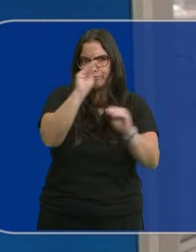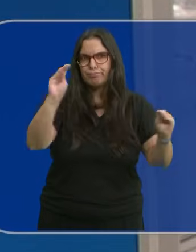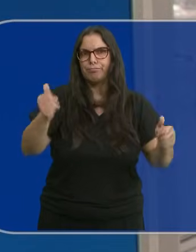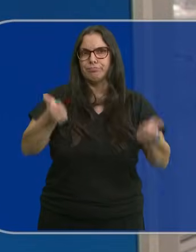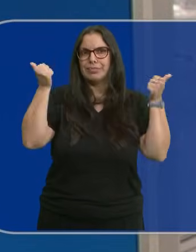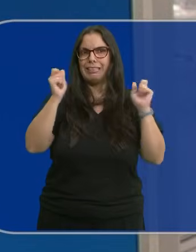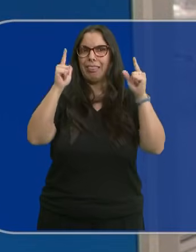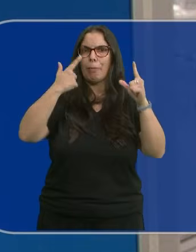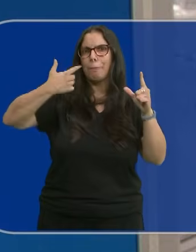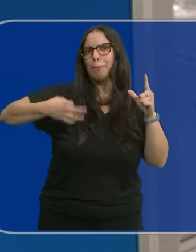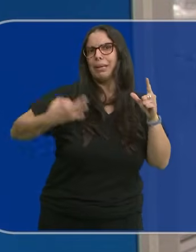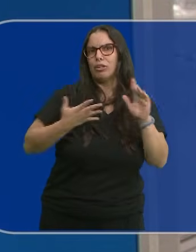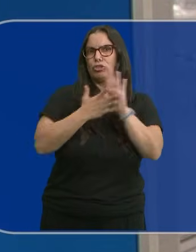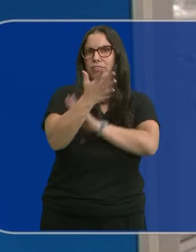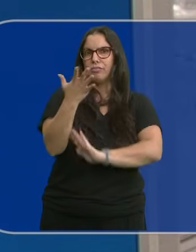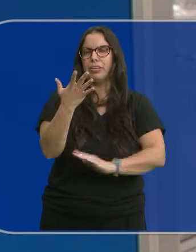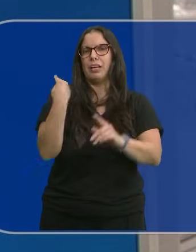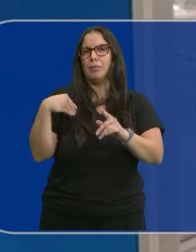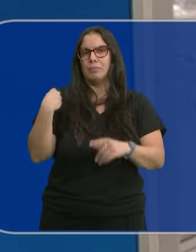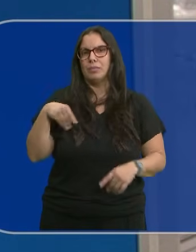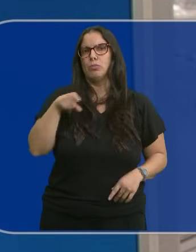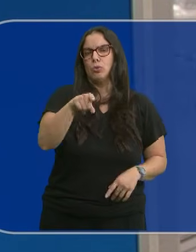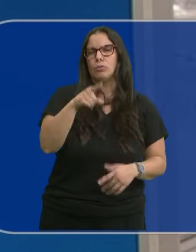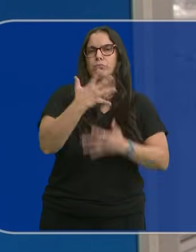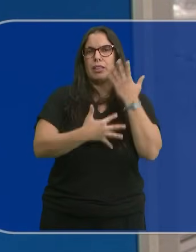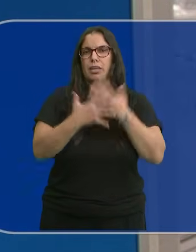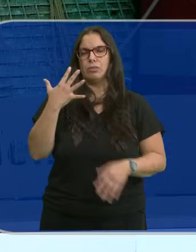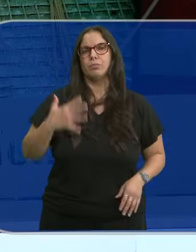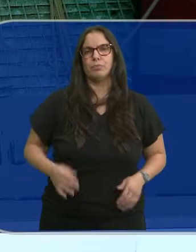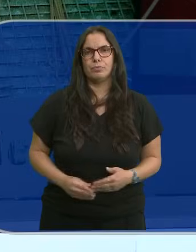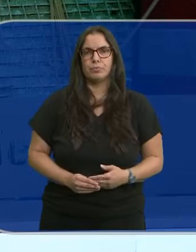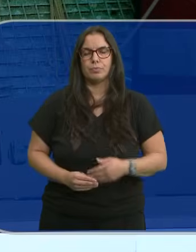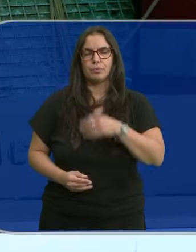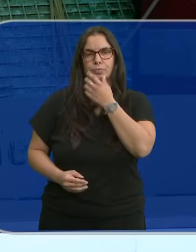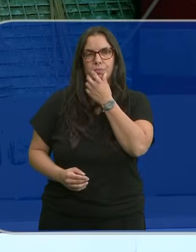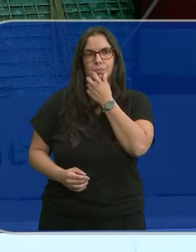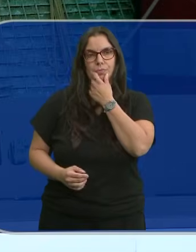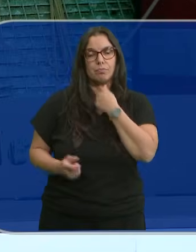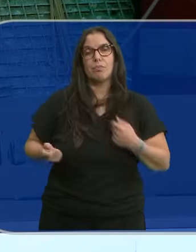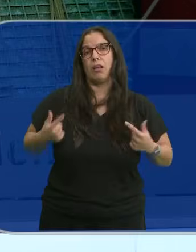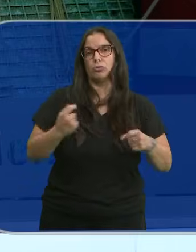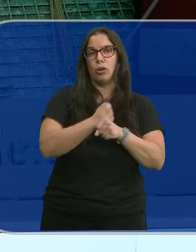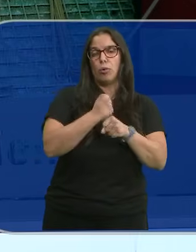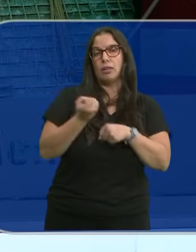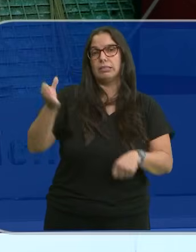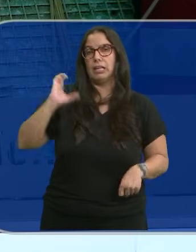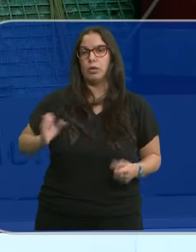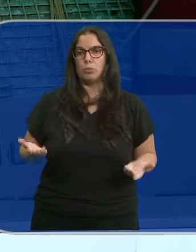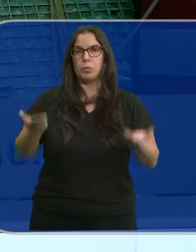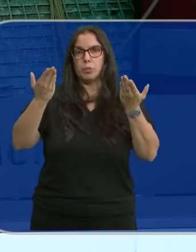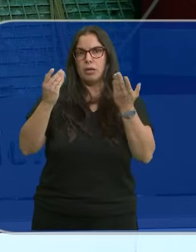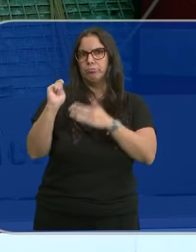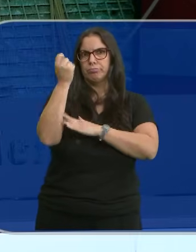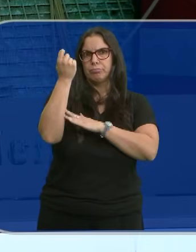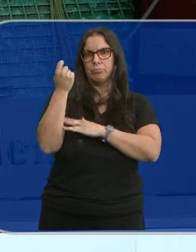sobre los riesgos reales que supone el Shadow IT. Los costes laborales y los salarios han subido hasta